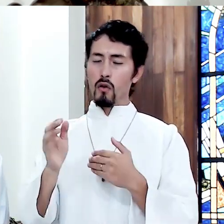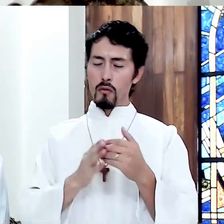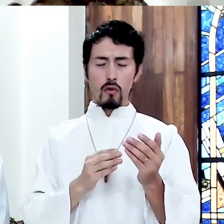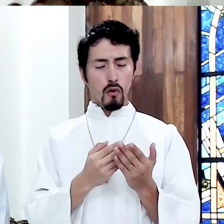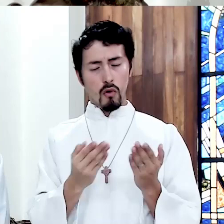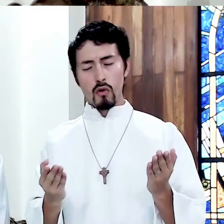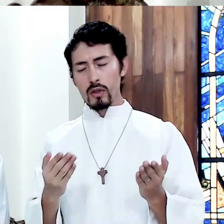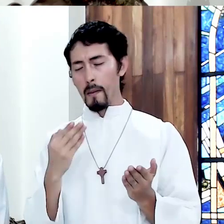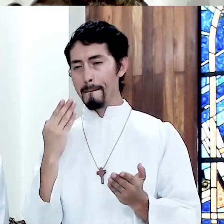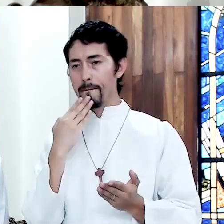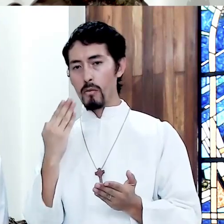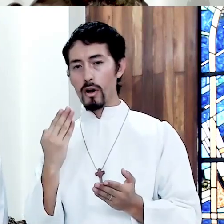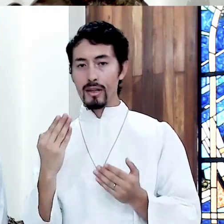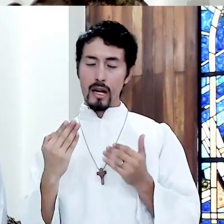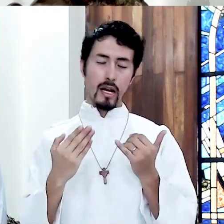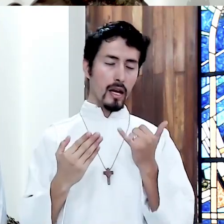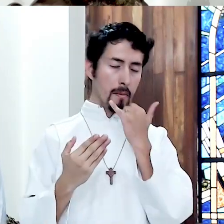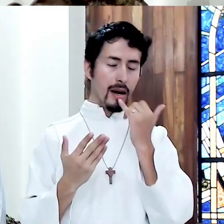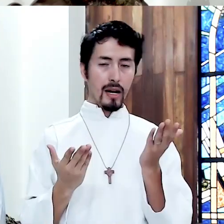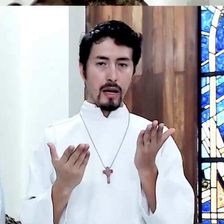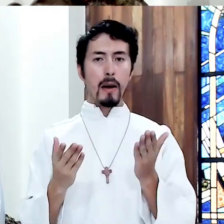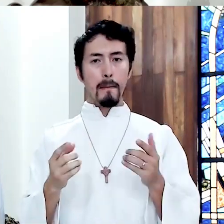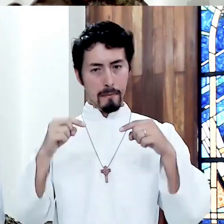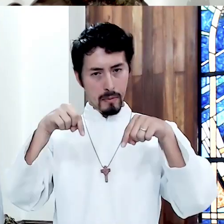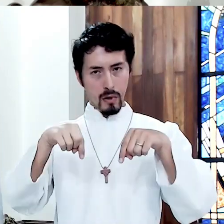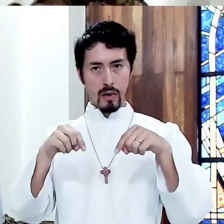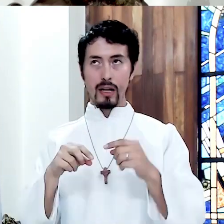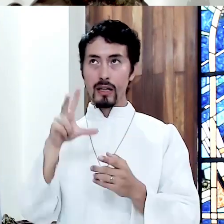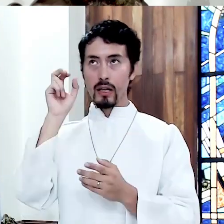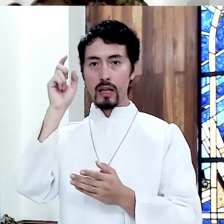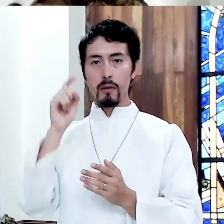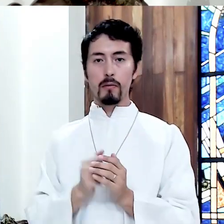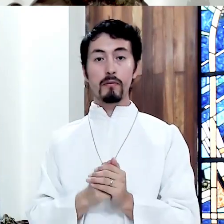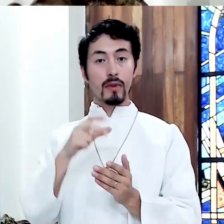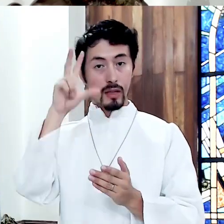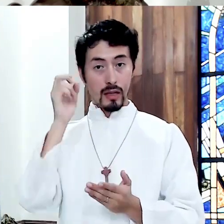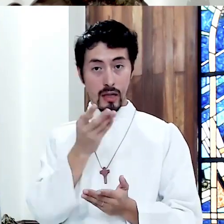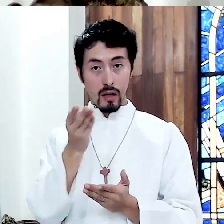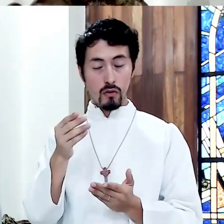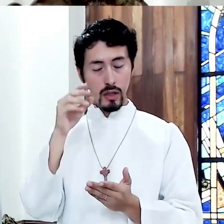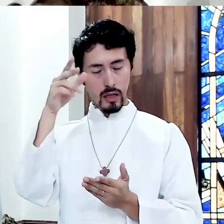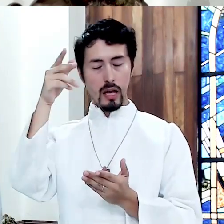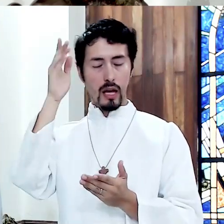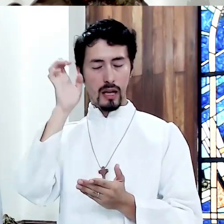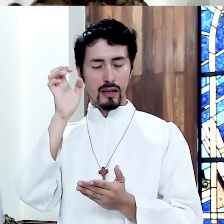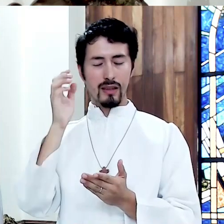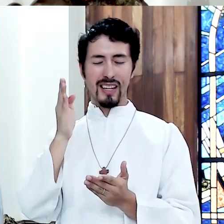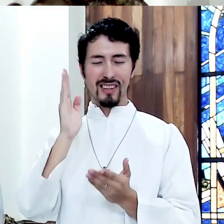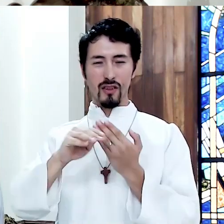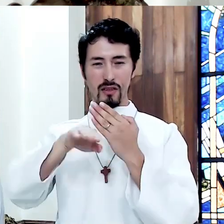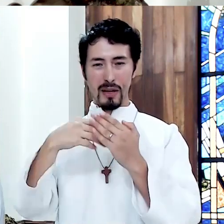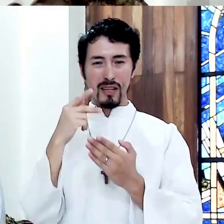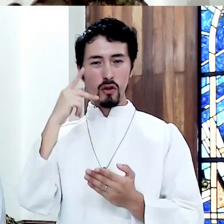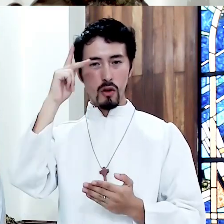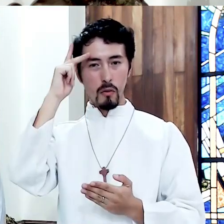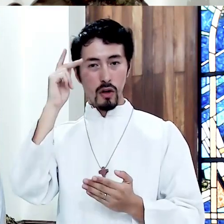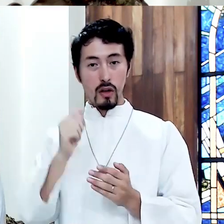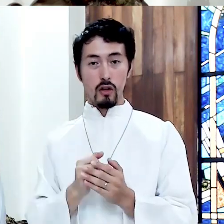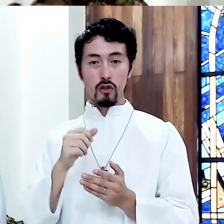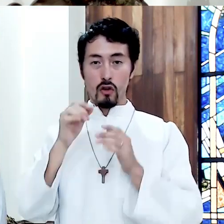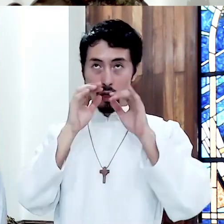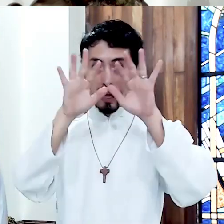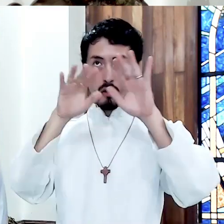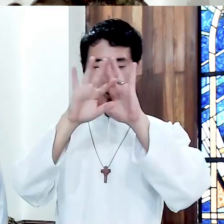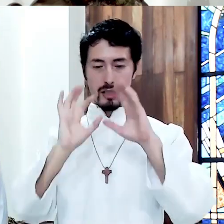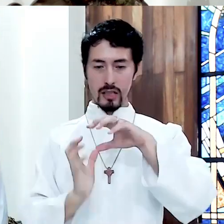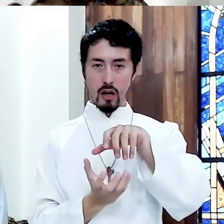cosas maravillosas. ¿Creen en Dios Padre Todopoderoso, Creador del cielo y de la tierra? Sí, creo. ¿Creen en Jesucristo, su